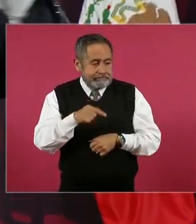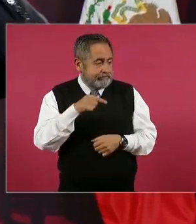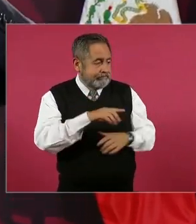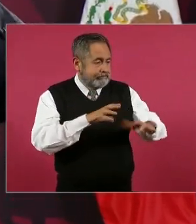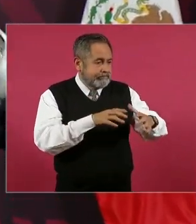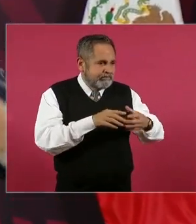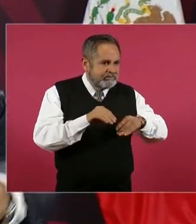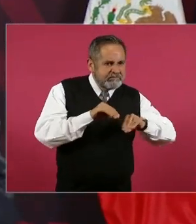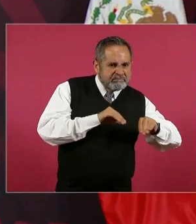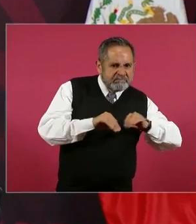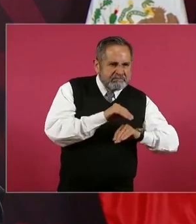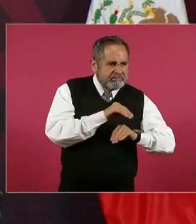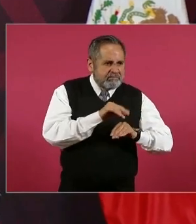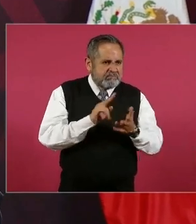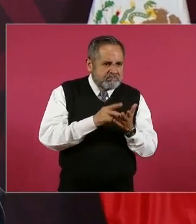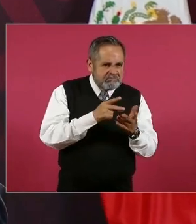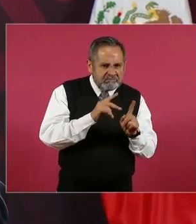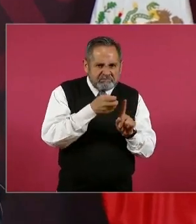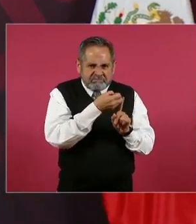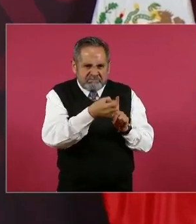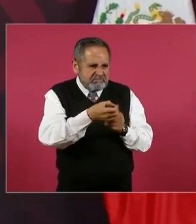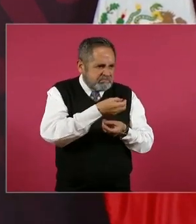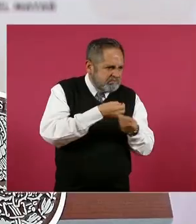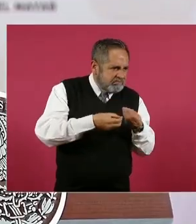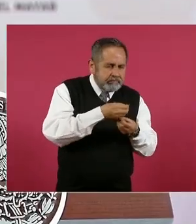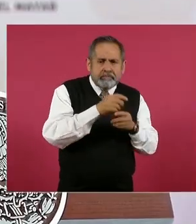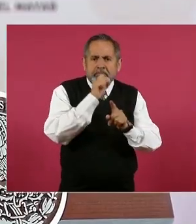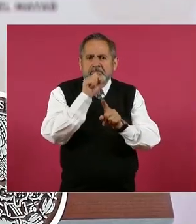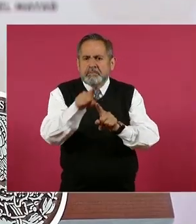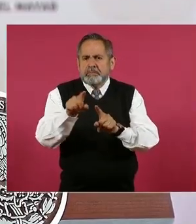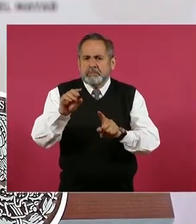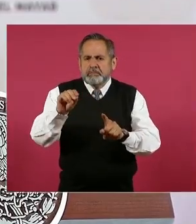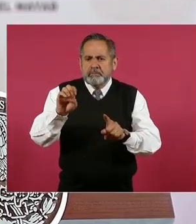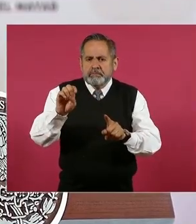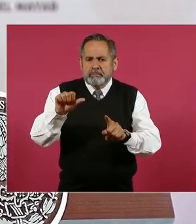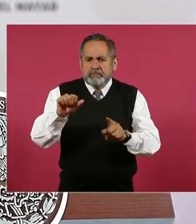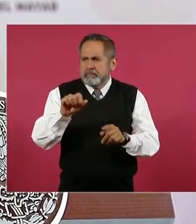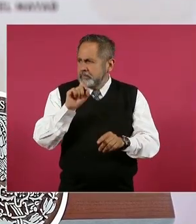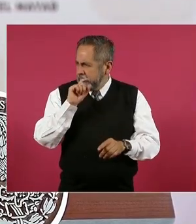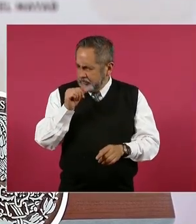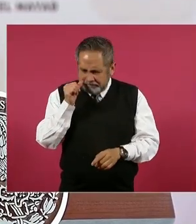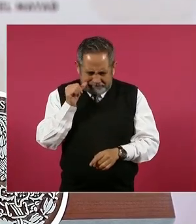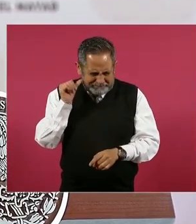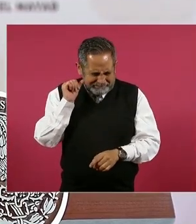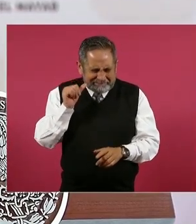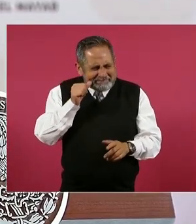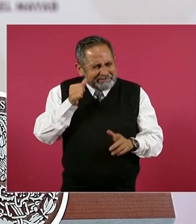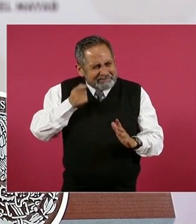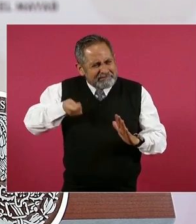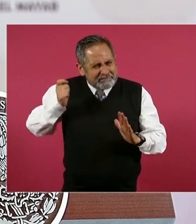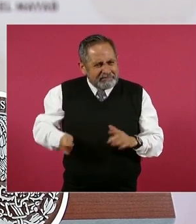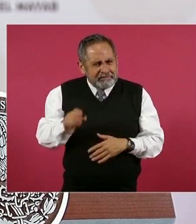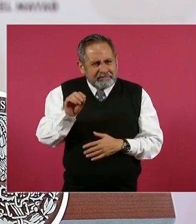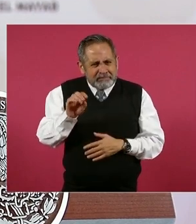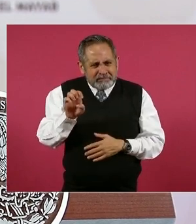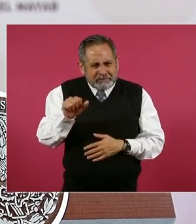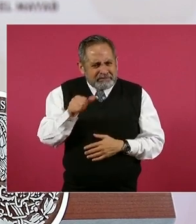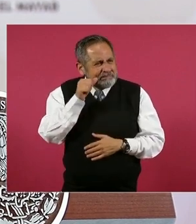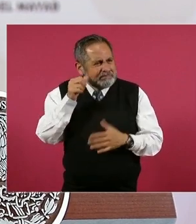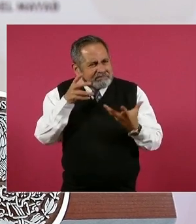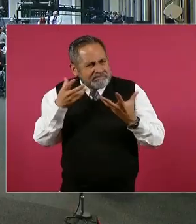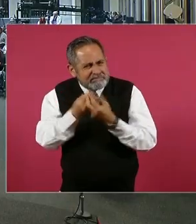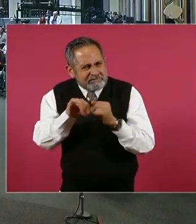derecha hasta la oa no sé si ayer resolvieron algo Ayer no se reunió la